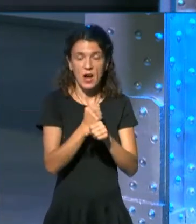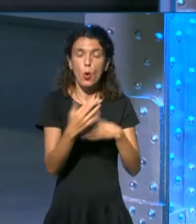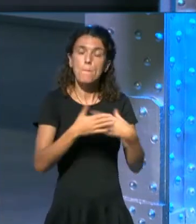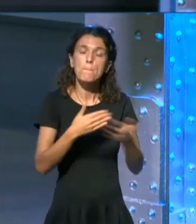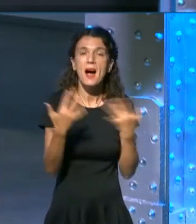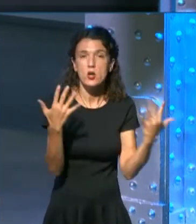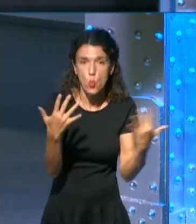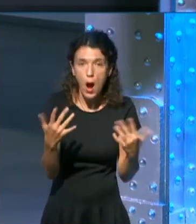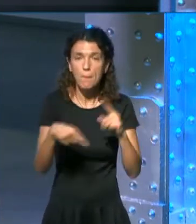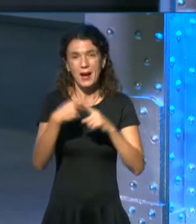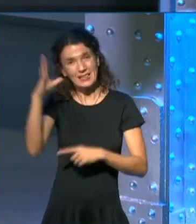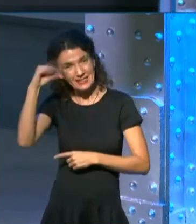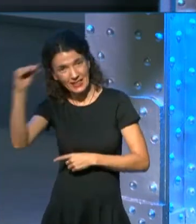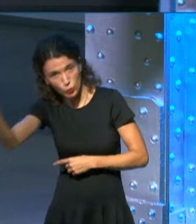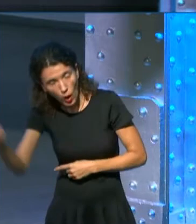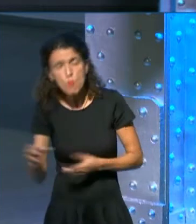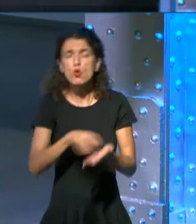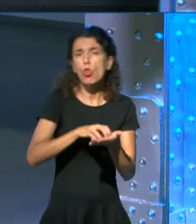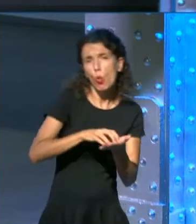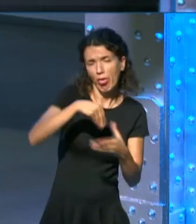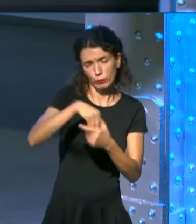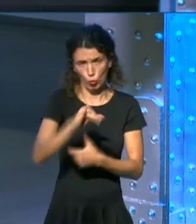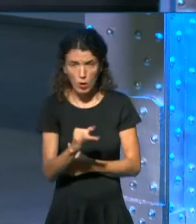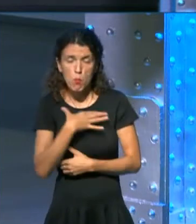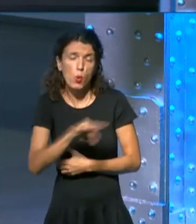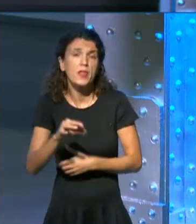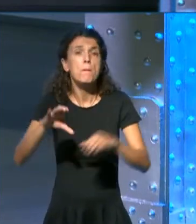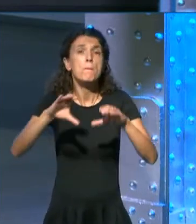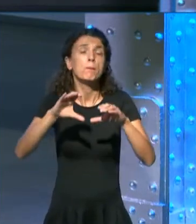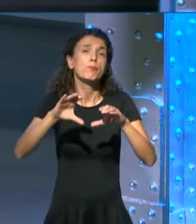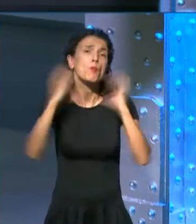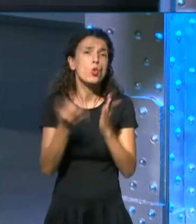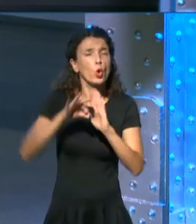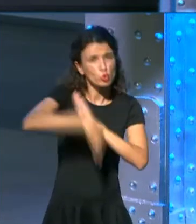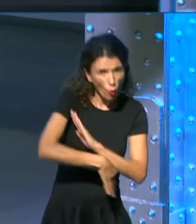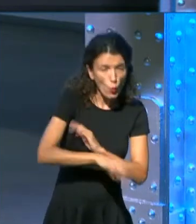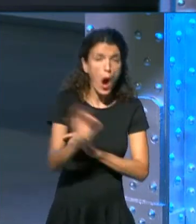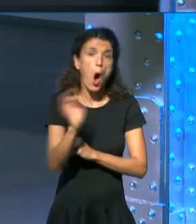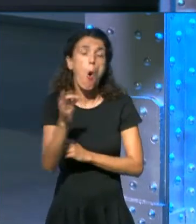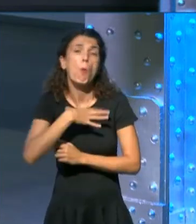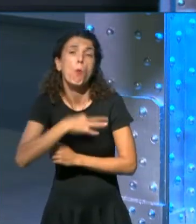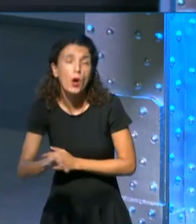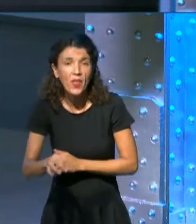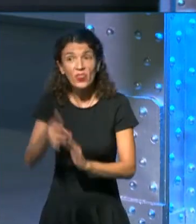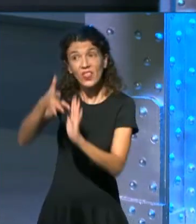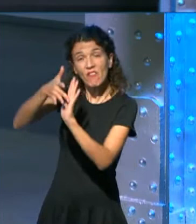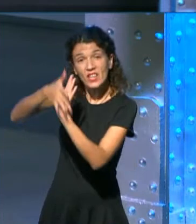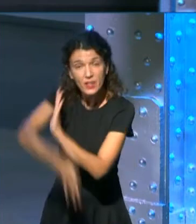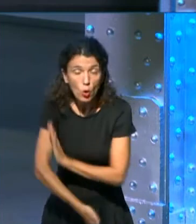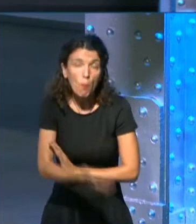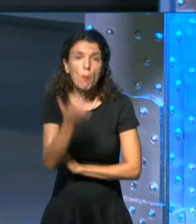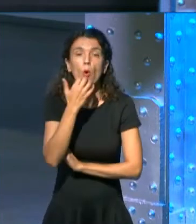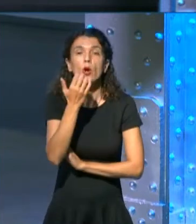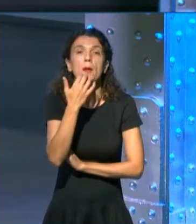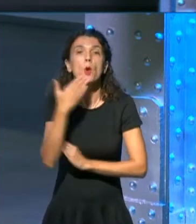manual, de naturaleza intelectual y con mucha incertidumbre, como puede ser el mundo del software o puede ser la definición